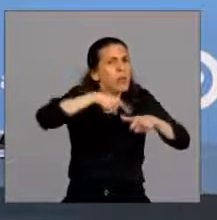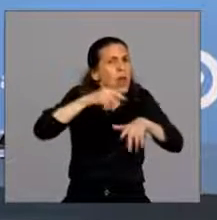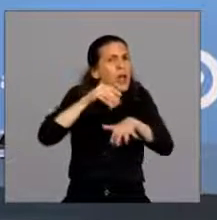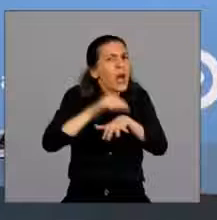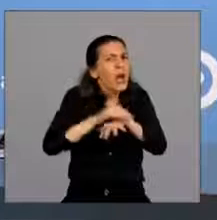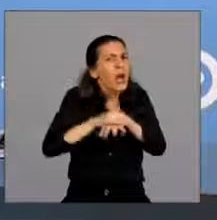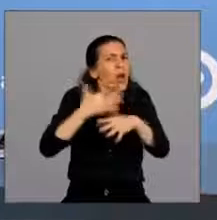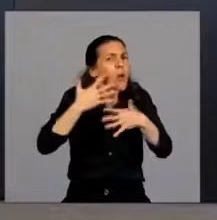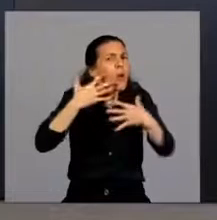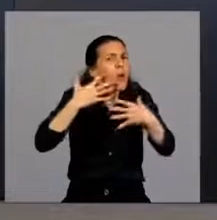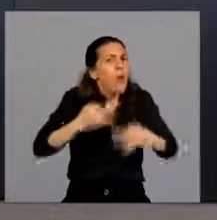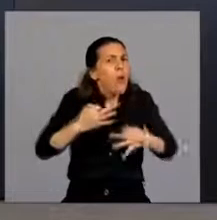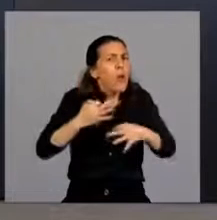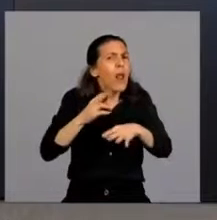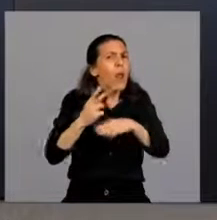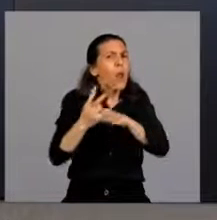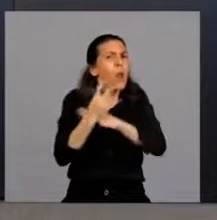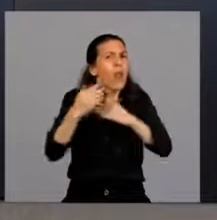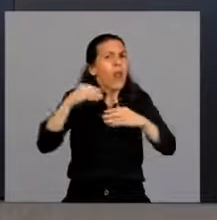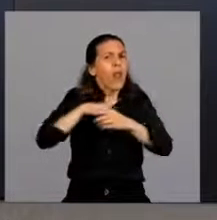que tanto valoramos.